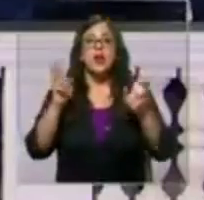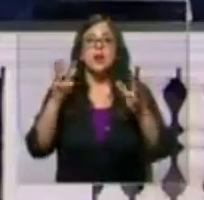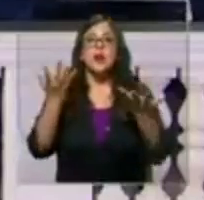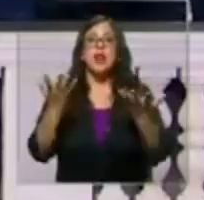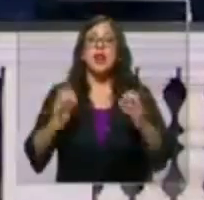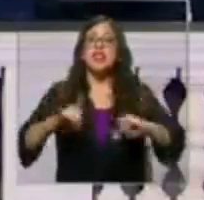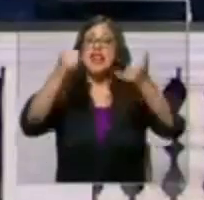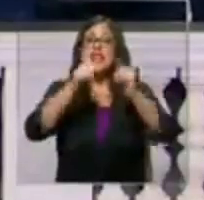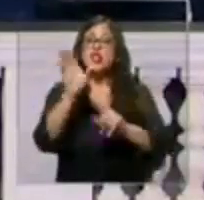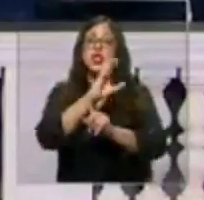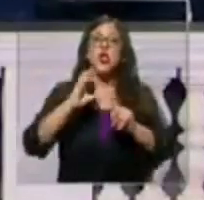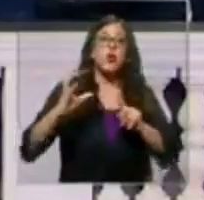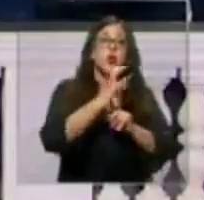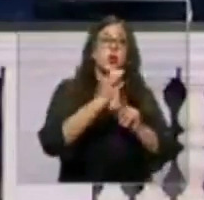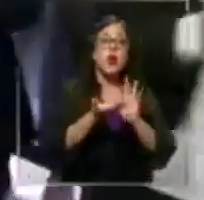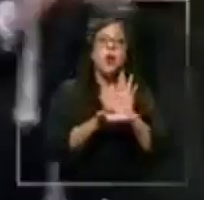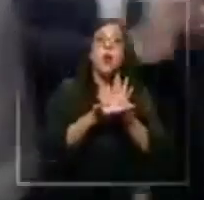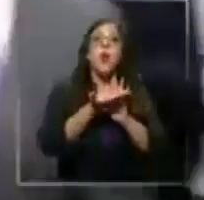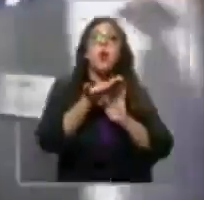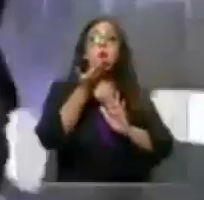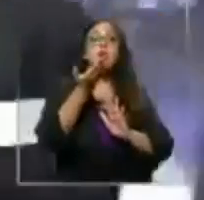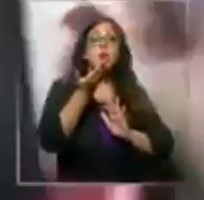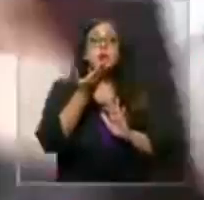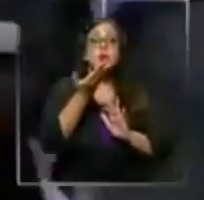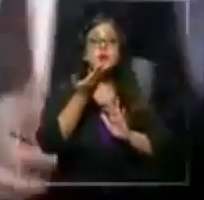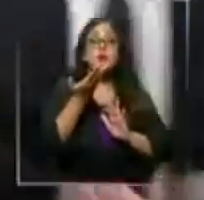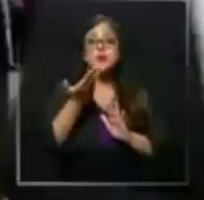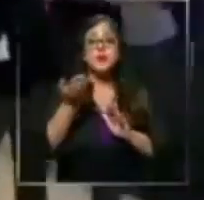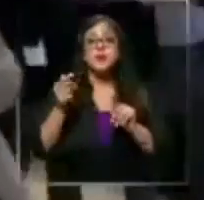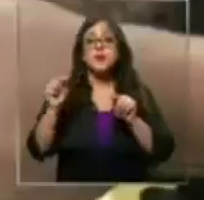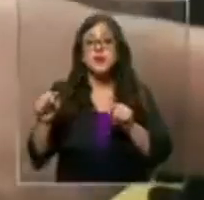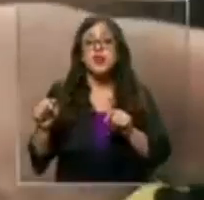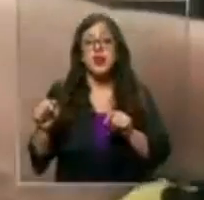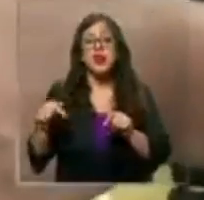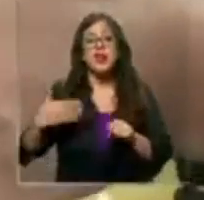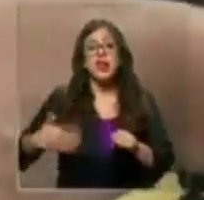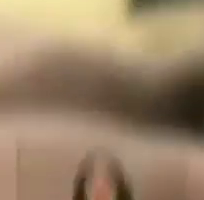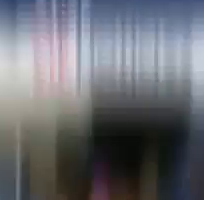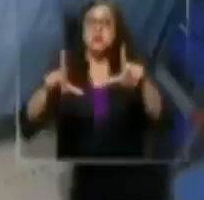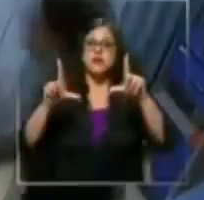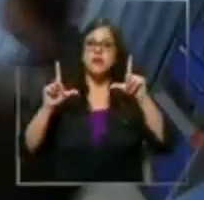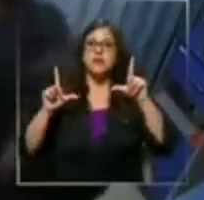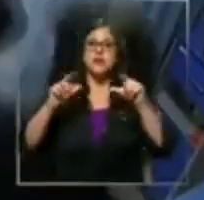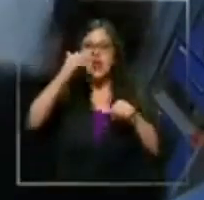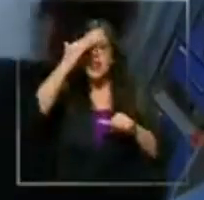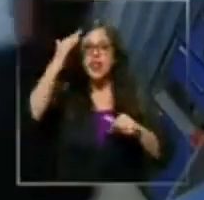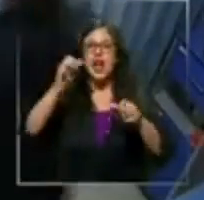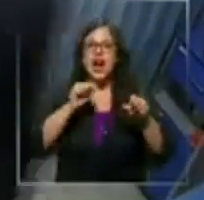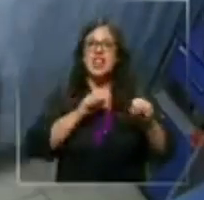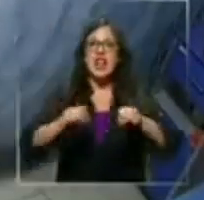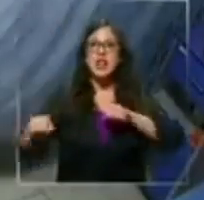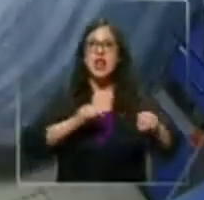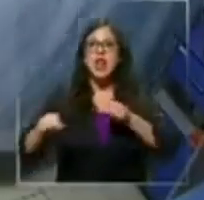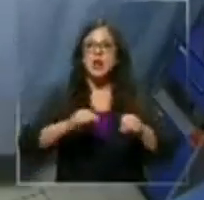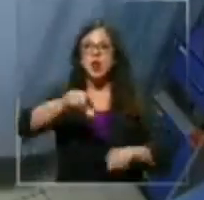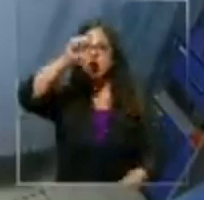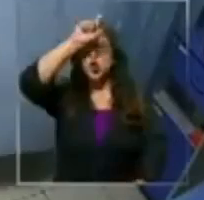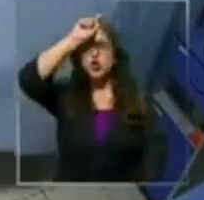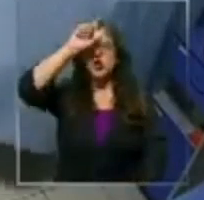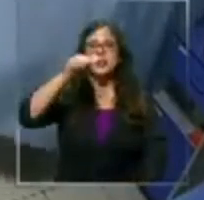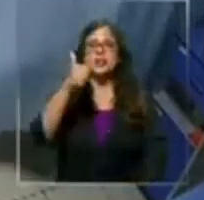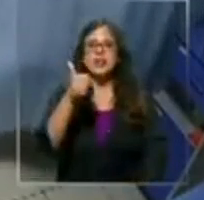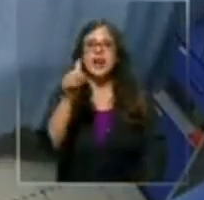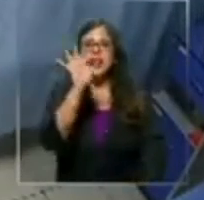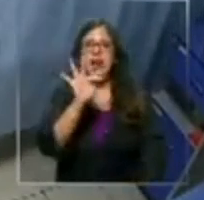que más subió en Argentina. Eso tiene que ver también, por supuesto, con el periodo estival, no con las vacaciones. Y mientras tanto, del terremoto en Turquía, 6 de